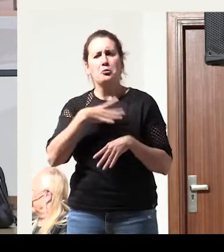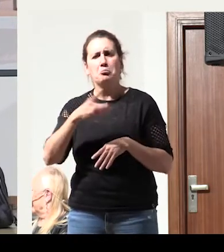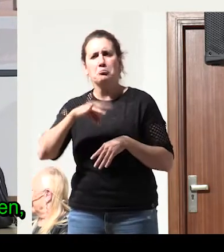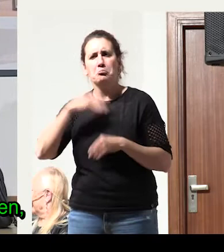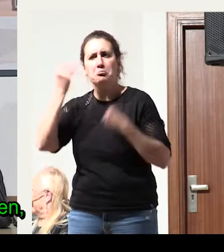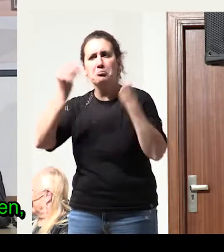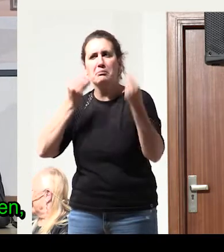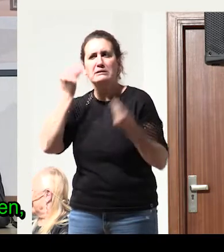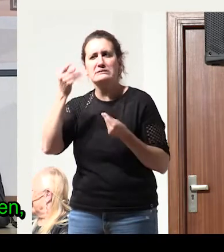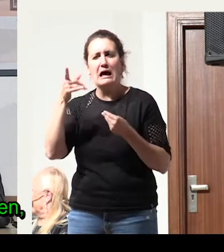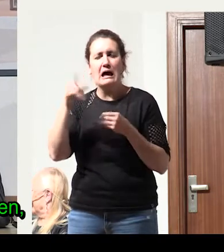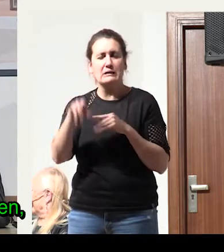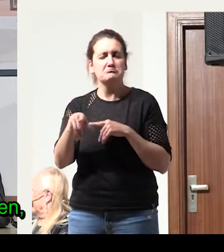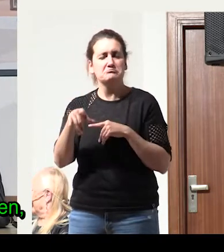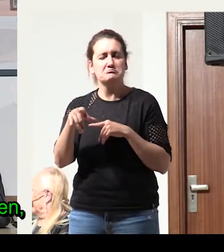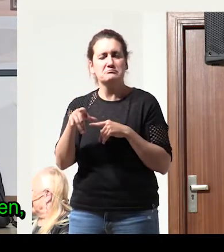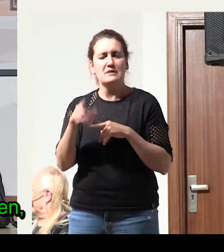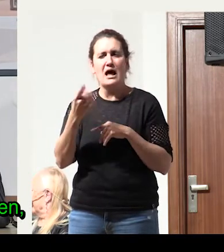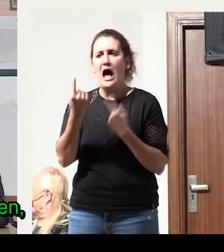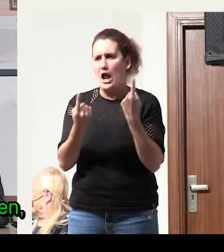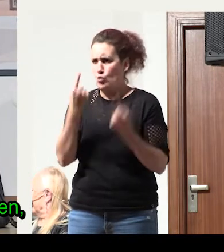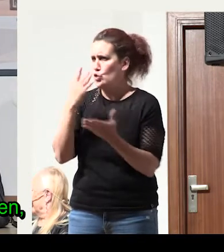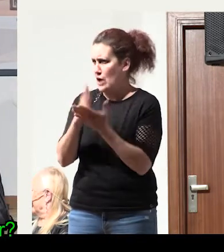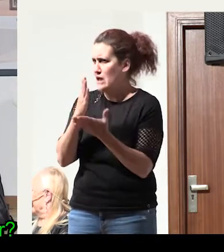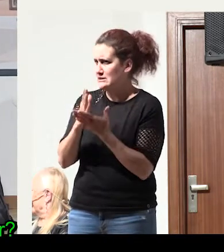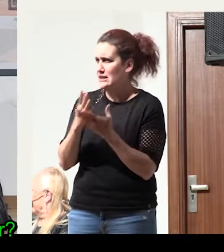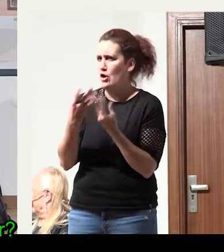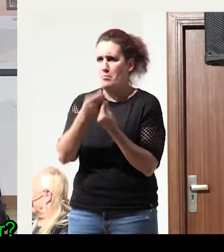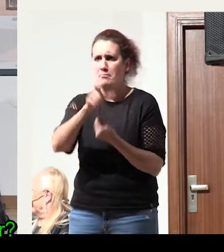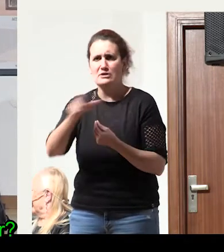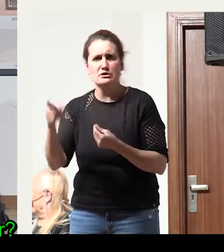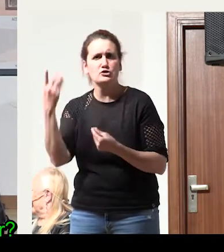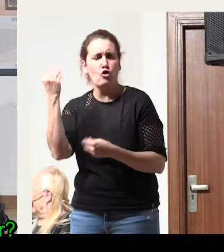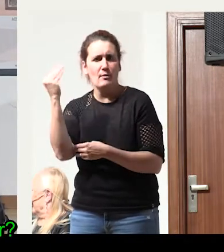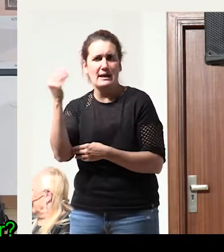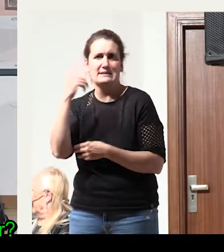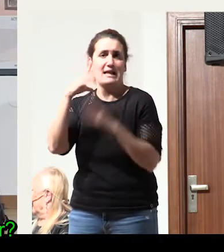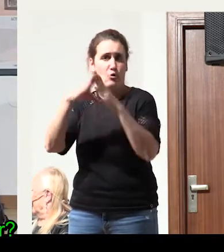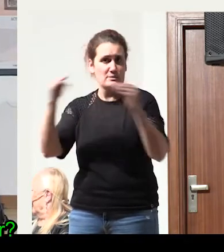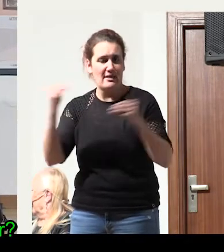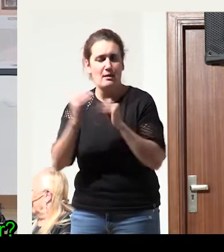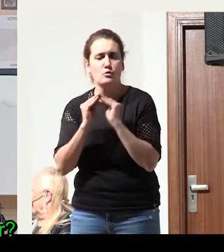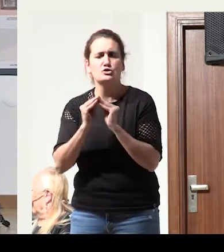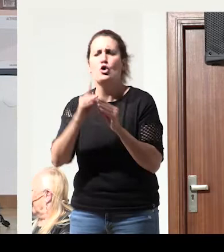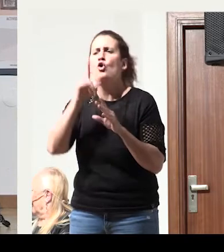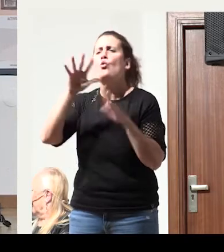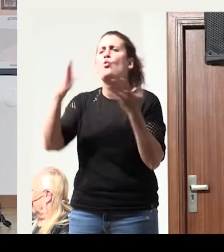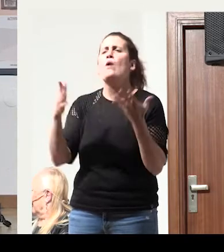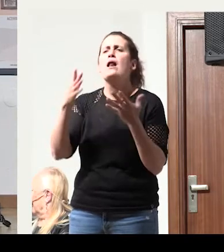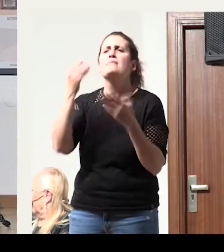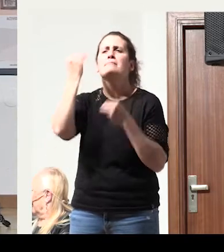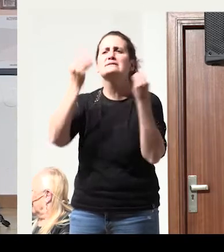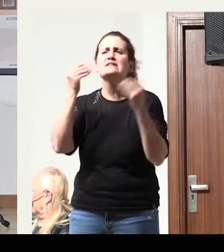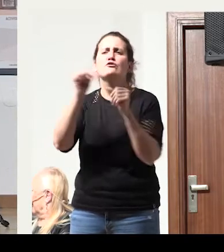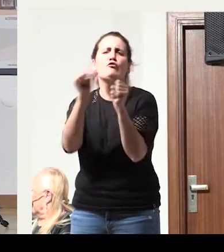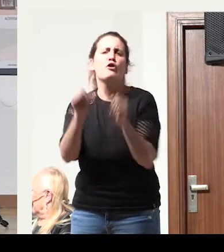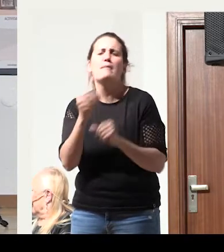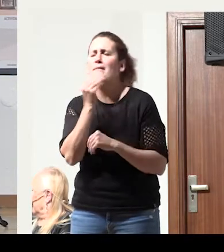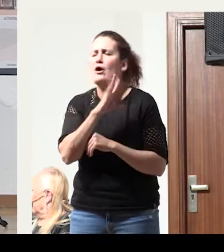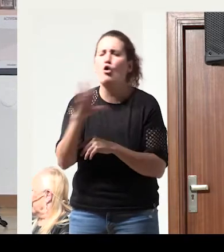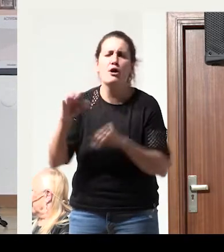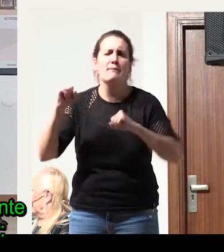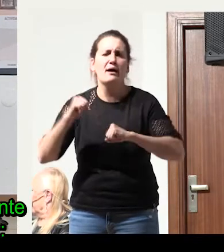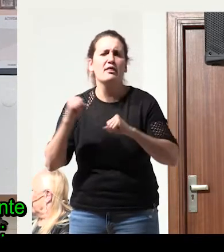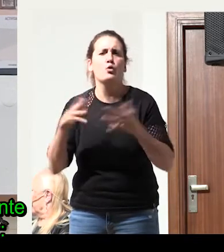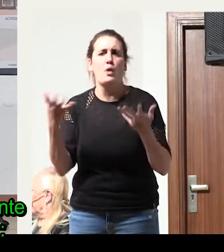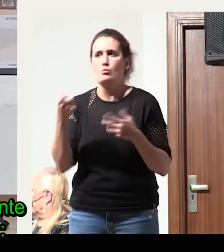ejercicio también, alguna vez lo hemos hecho en clase con gente joven, ¿no?, en la facultad, ¿cuál pensáis que es la mejor manera de envejecer? Bueno, este tipo de ejercicios, de juegos, si